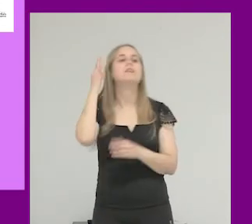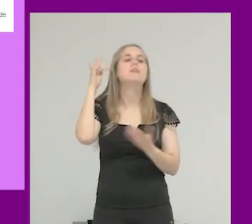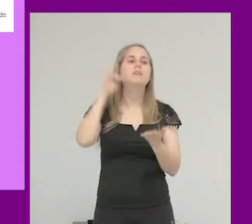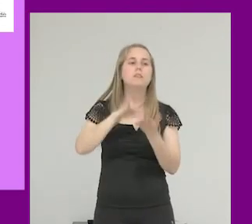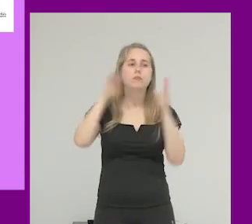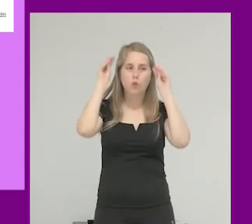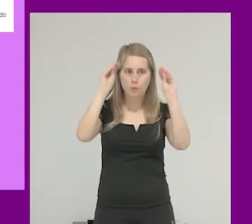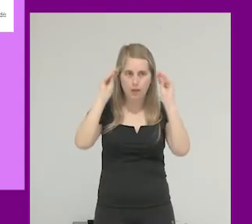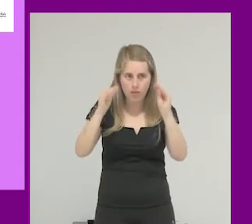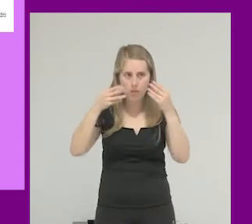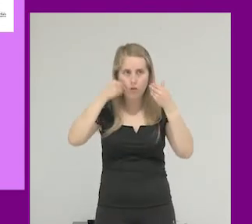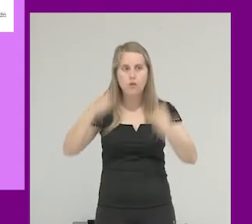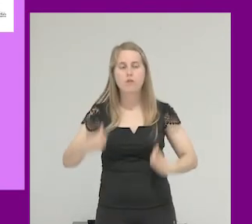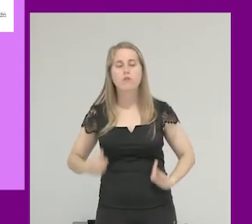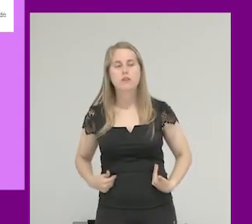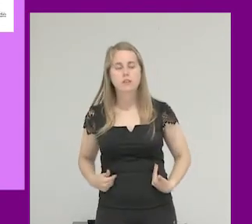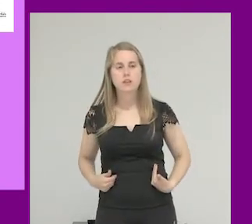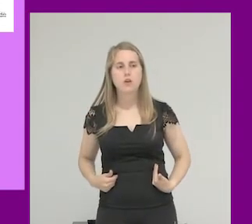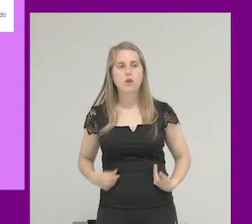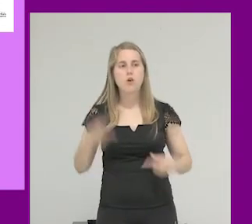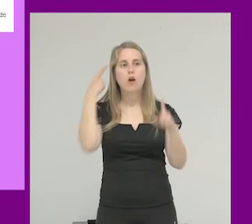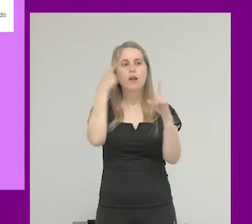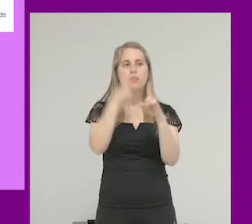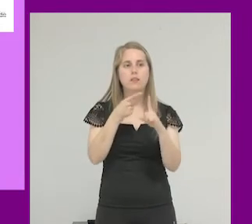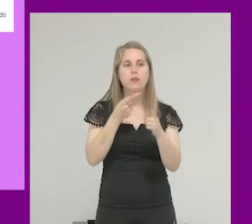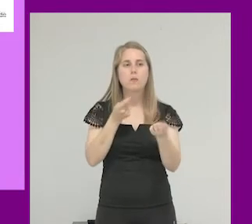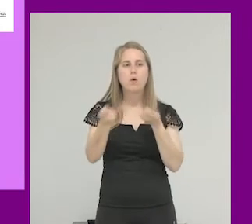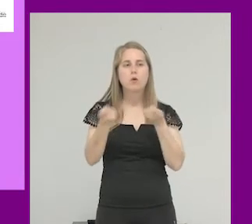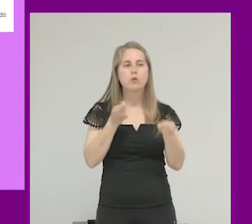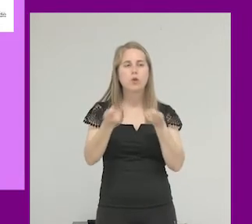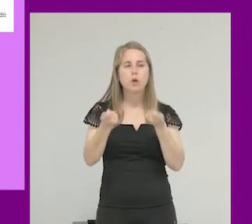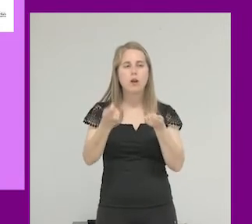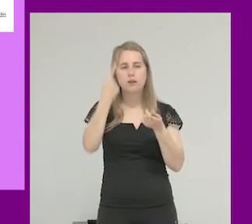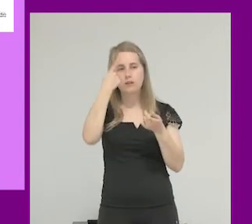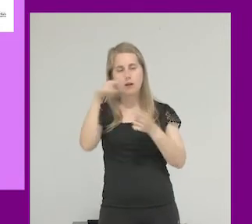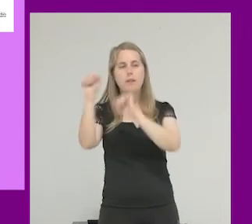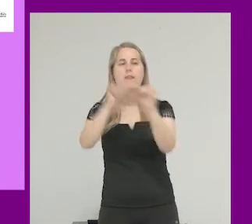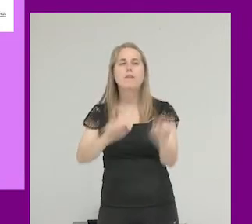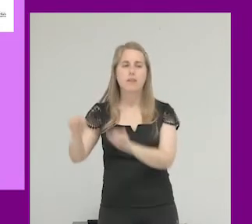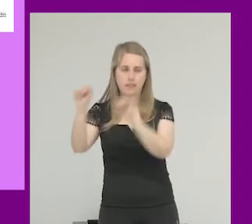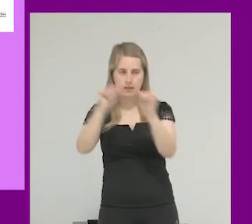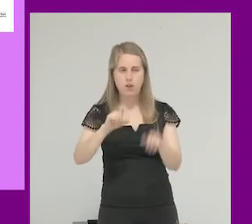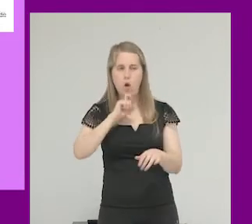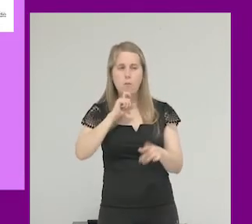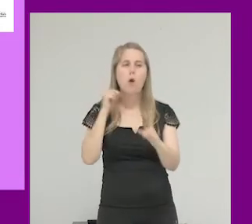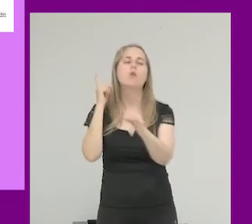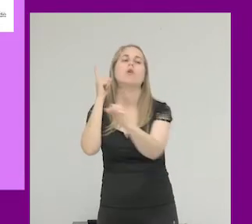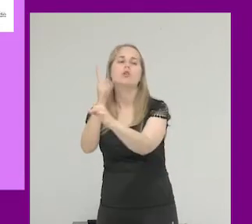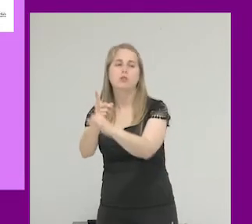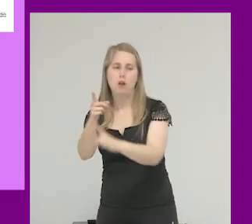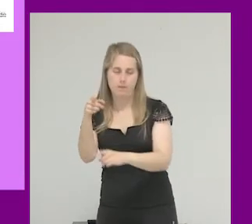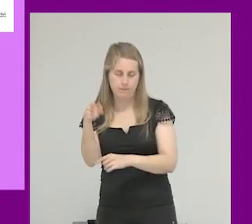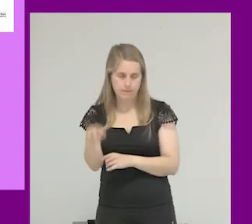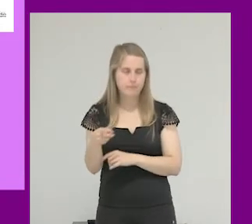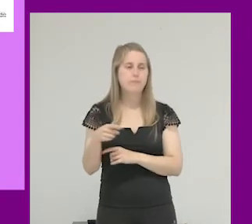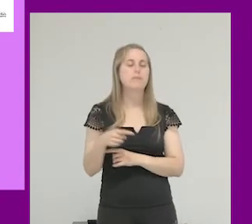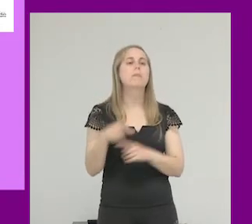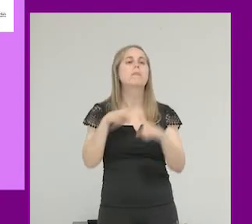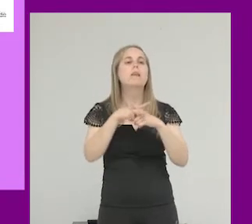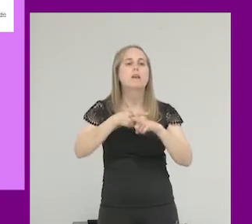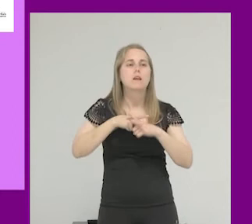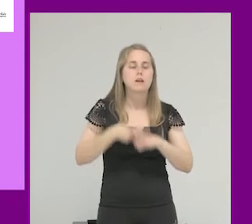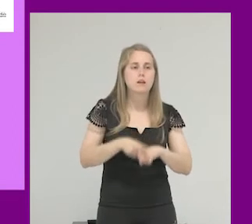nivel físico de lucha corporal para saber cómo defenderse y cómo atacar. Los primeros talleres fueron una